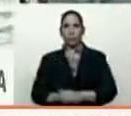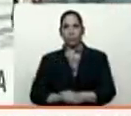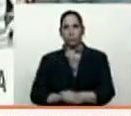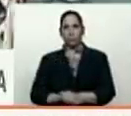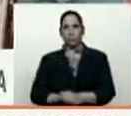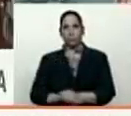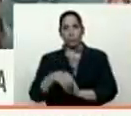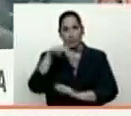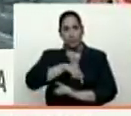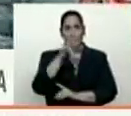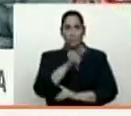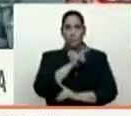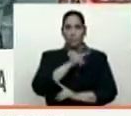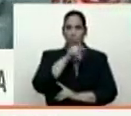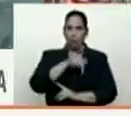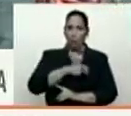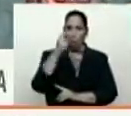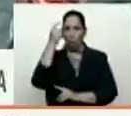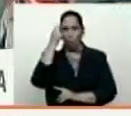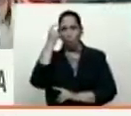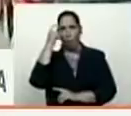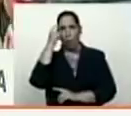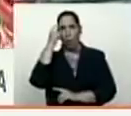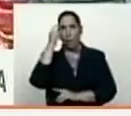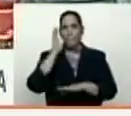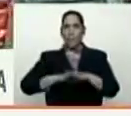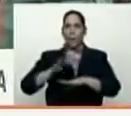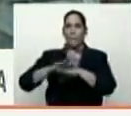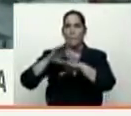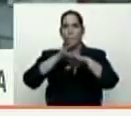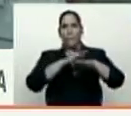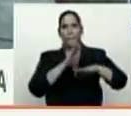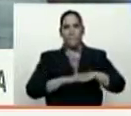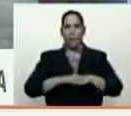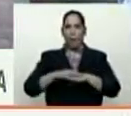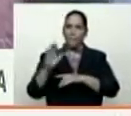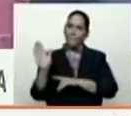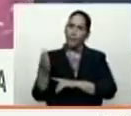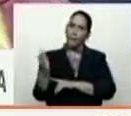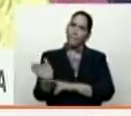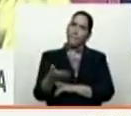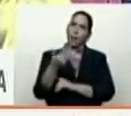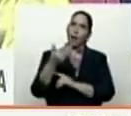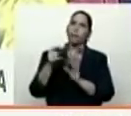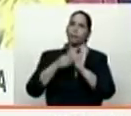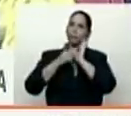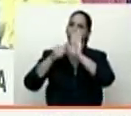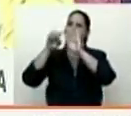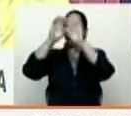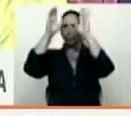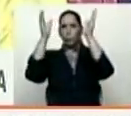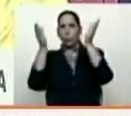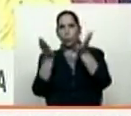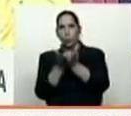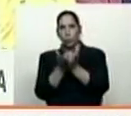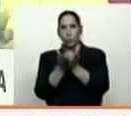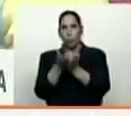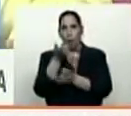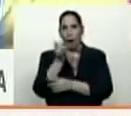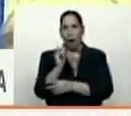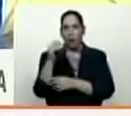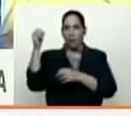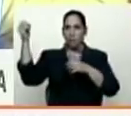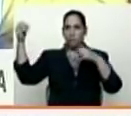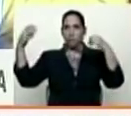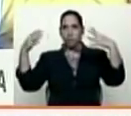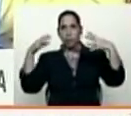Aquí en Venezuela hoy día lo que está ocurriendo es una lección para el mundo. Estamos en los faros todos